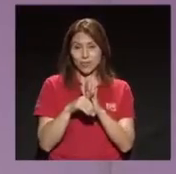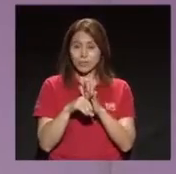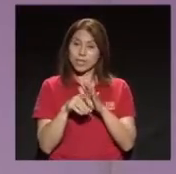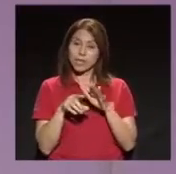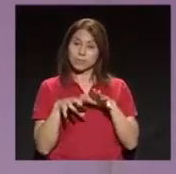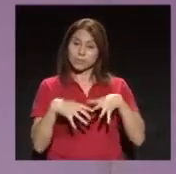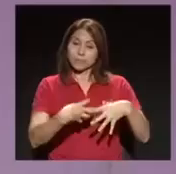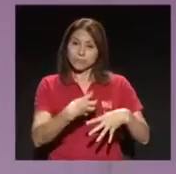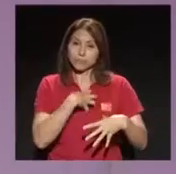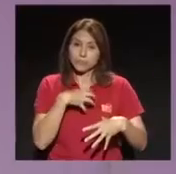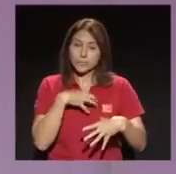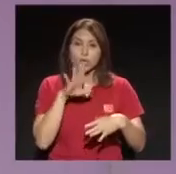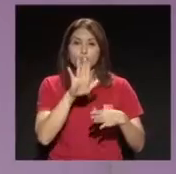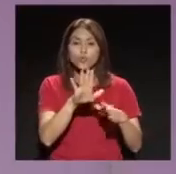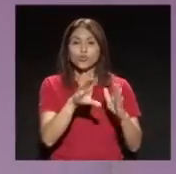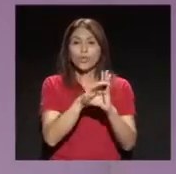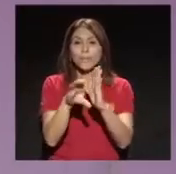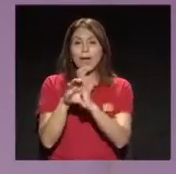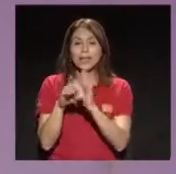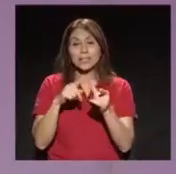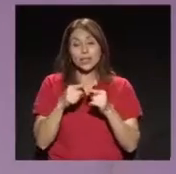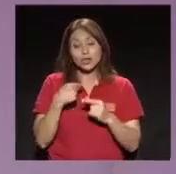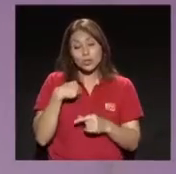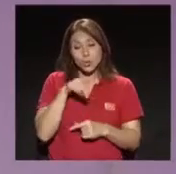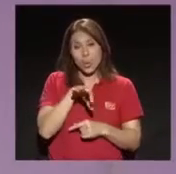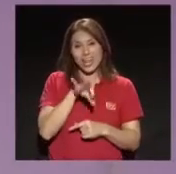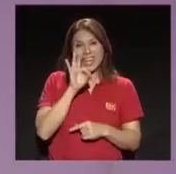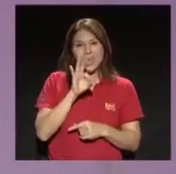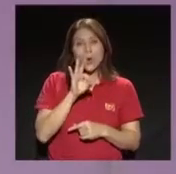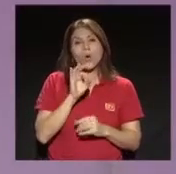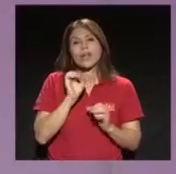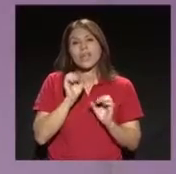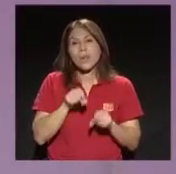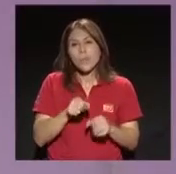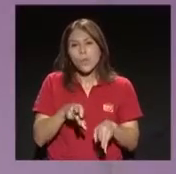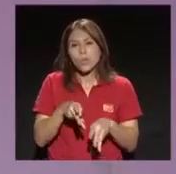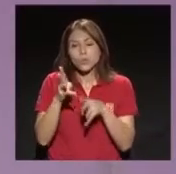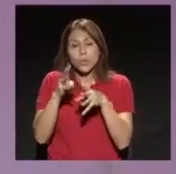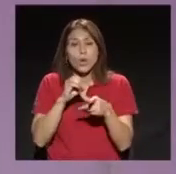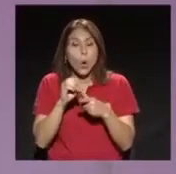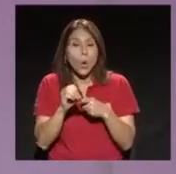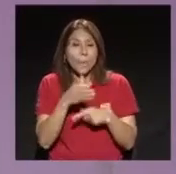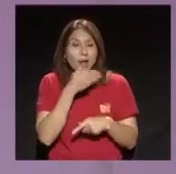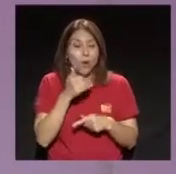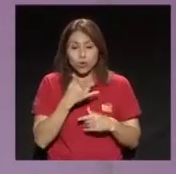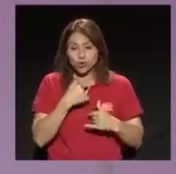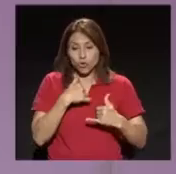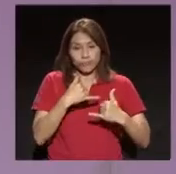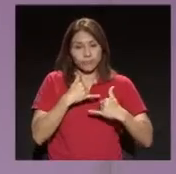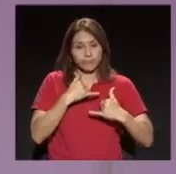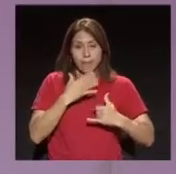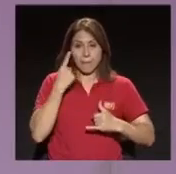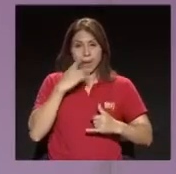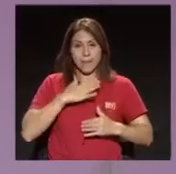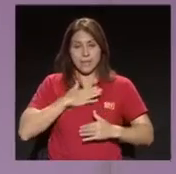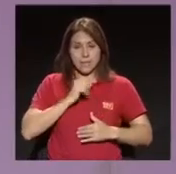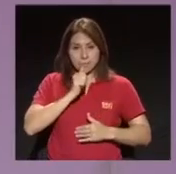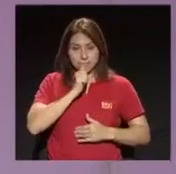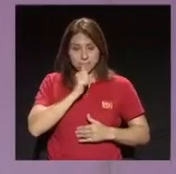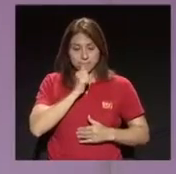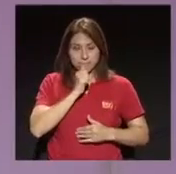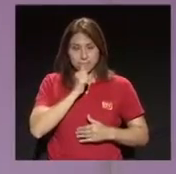en la nube, ¿verdad? Elijo qué imagen poner, o mejor me la reservo para mí y así me evito cualquier situación.